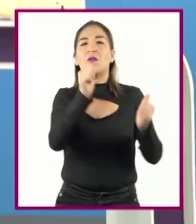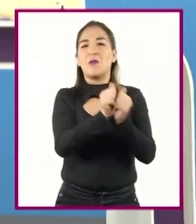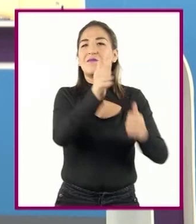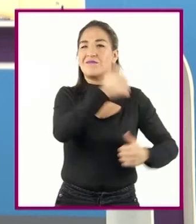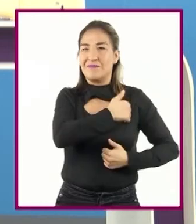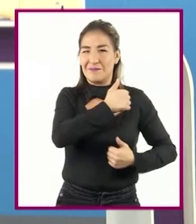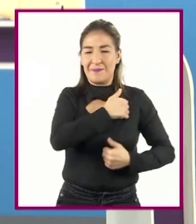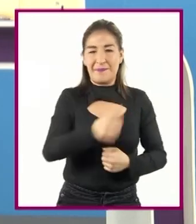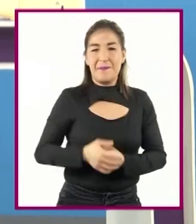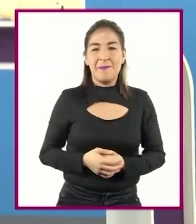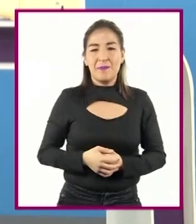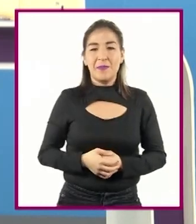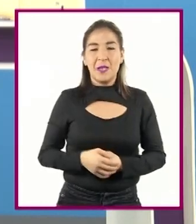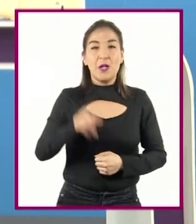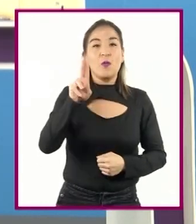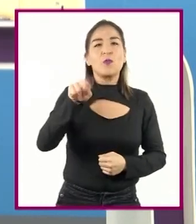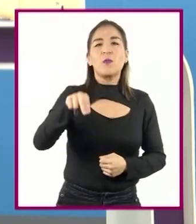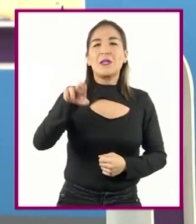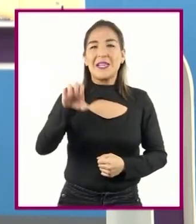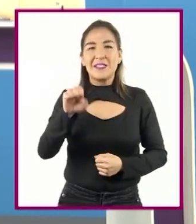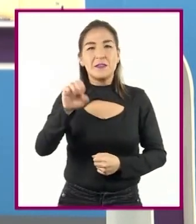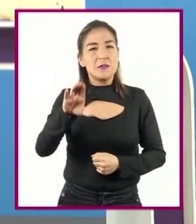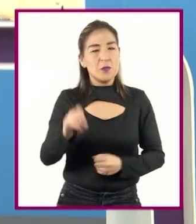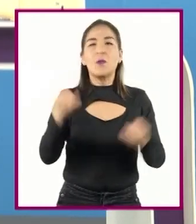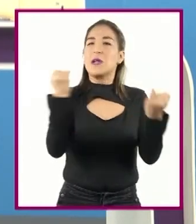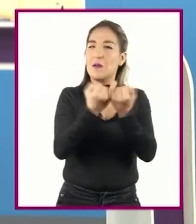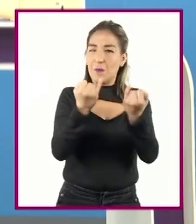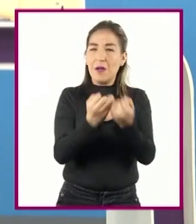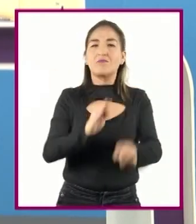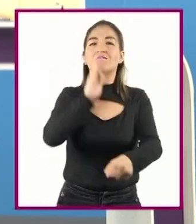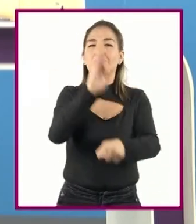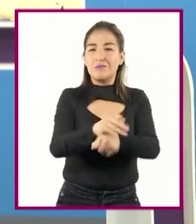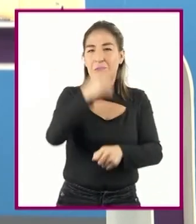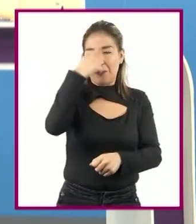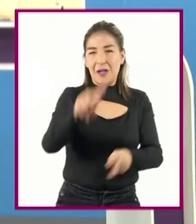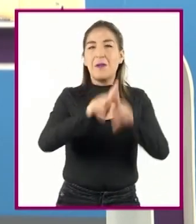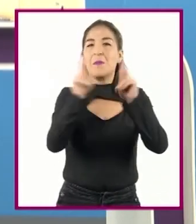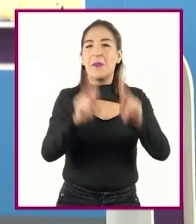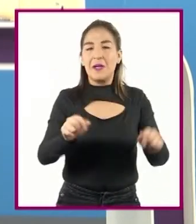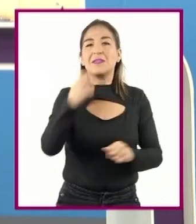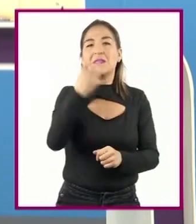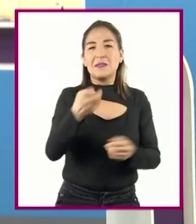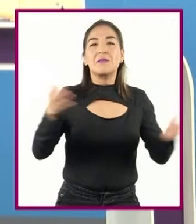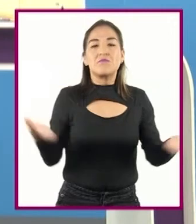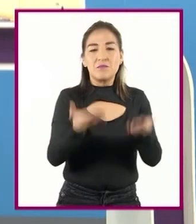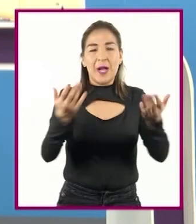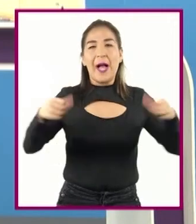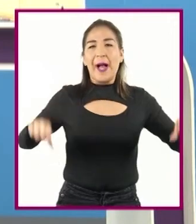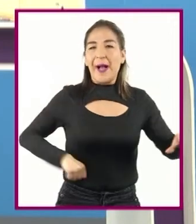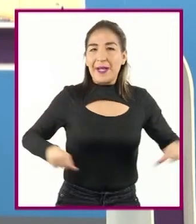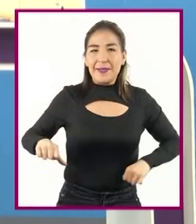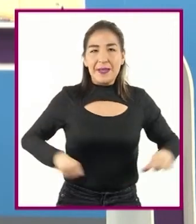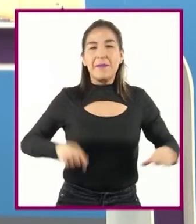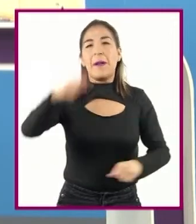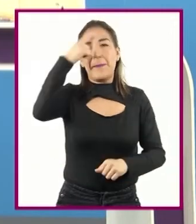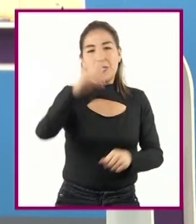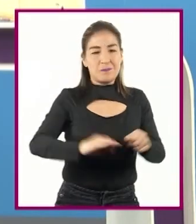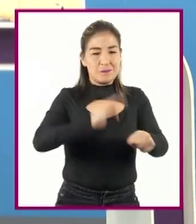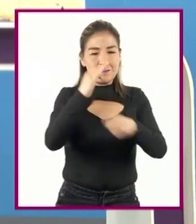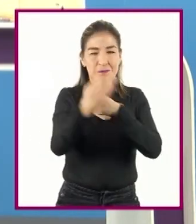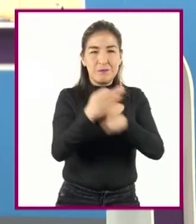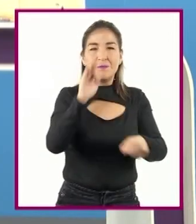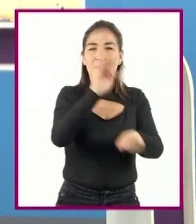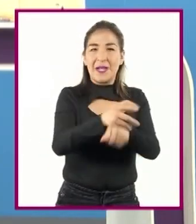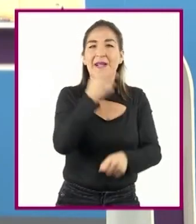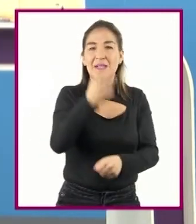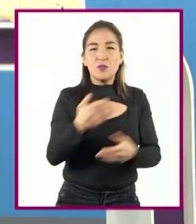La UNESCO también respalda procesos de paz, con la promoción de actividades que refuerzan la confianza en